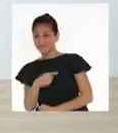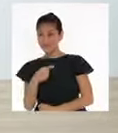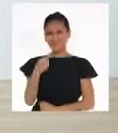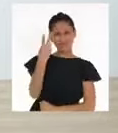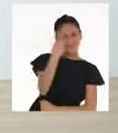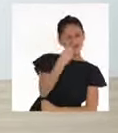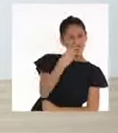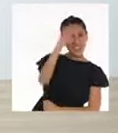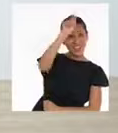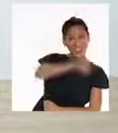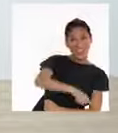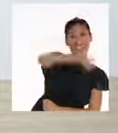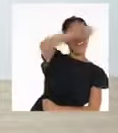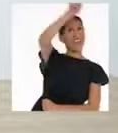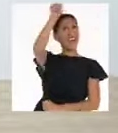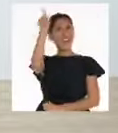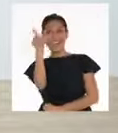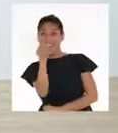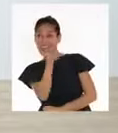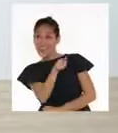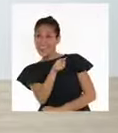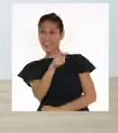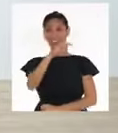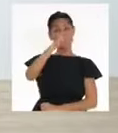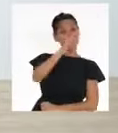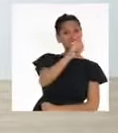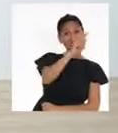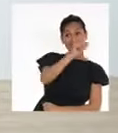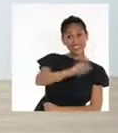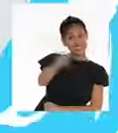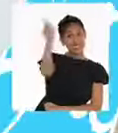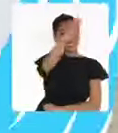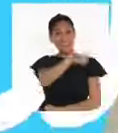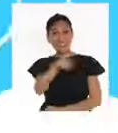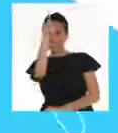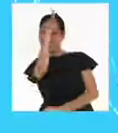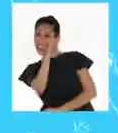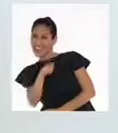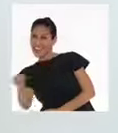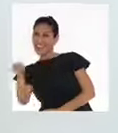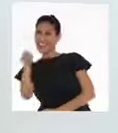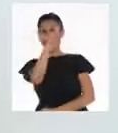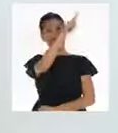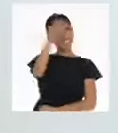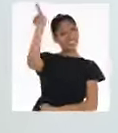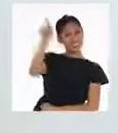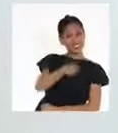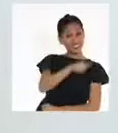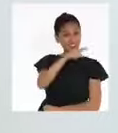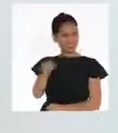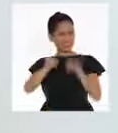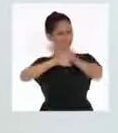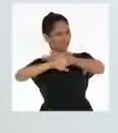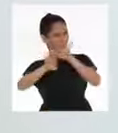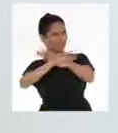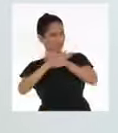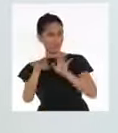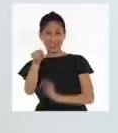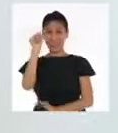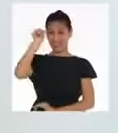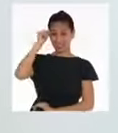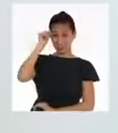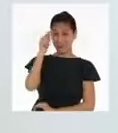y sencilla en la cual yo me sienta súper bien. Eso es todo. Y recuerda que tú